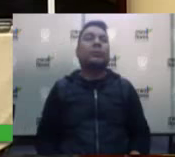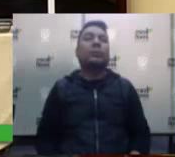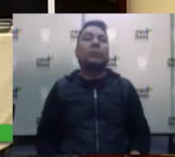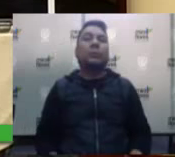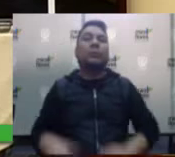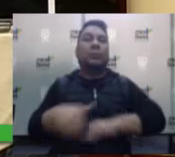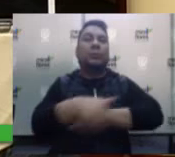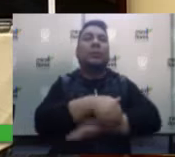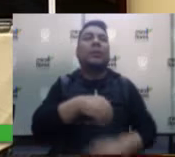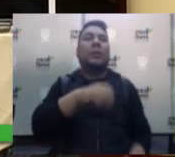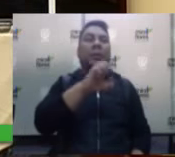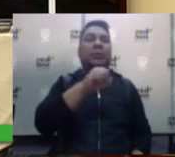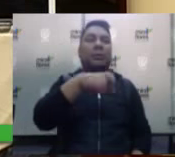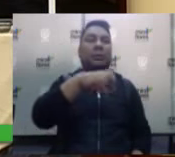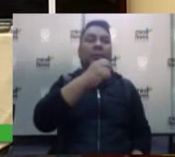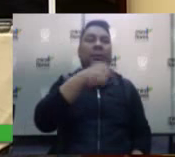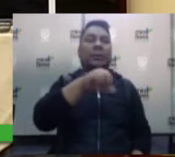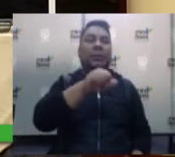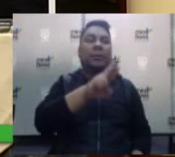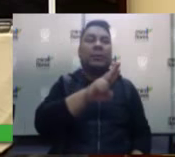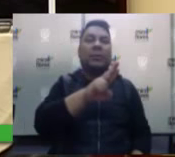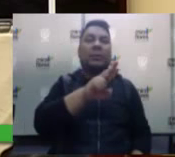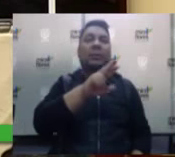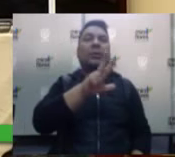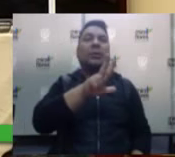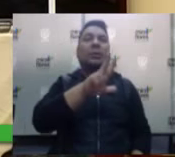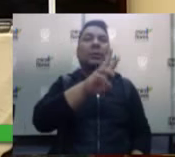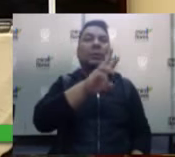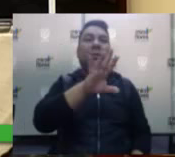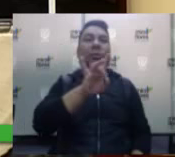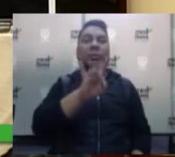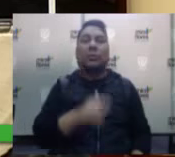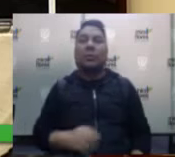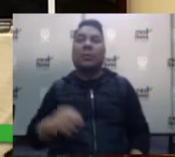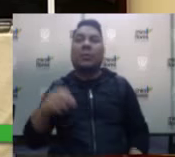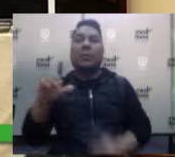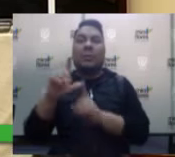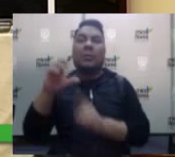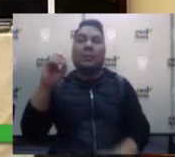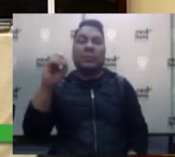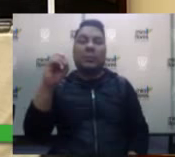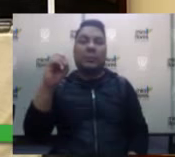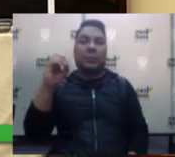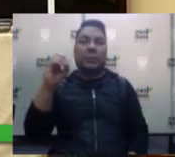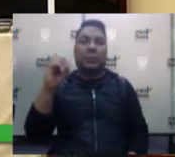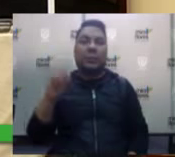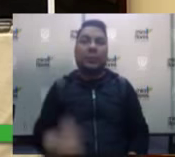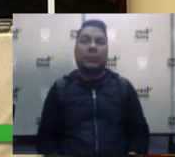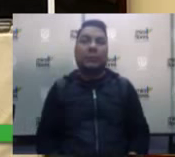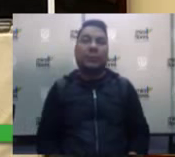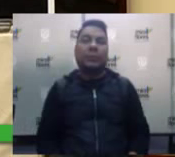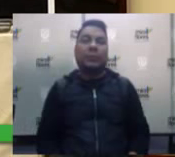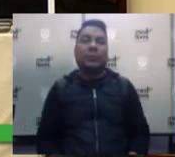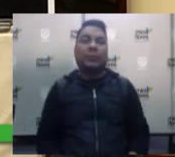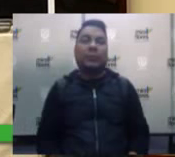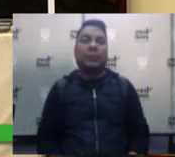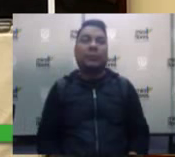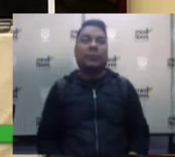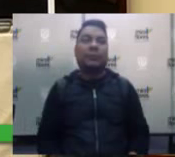avenida Comandante Espinar, cuadra 3, frente al 368. O. Letra O. Restauración